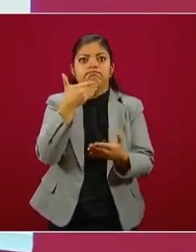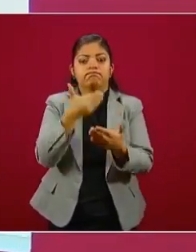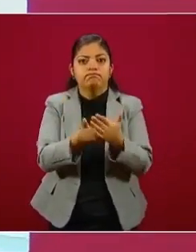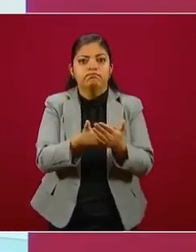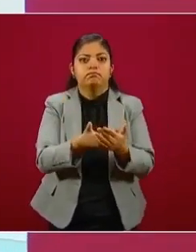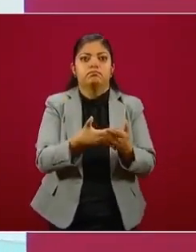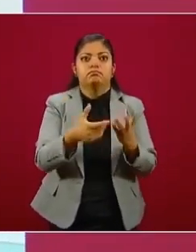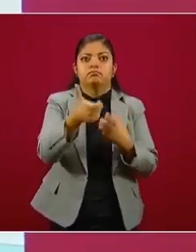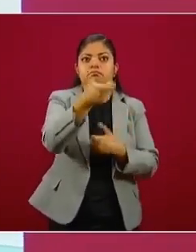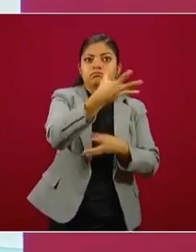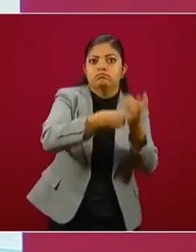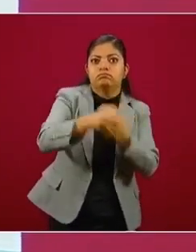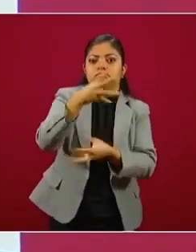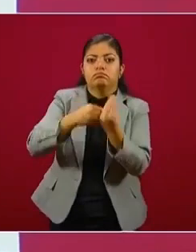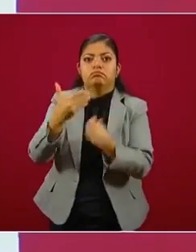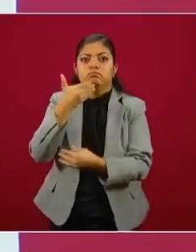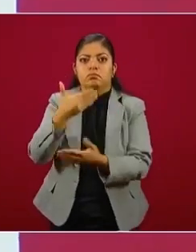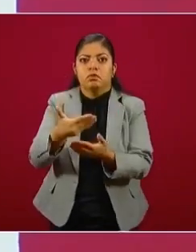desarrollados,